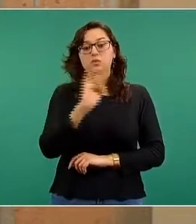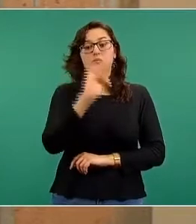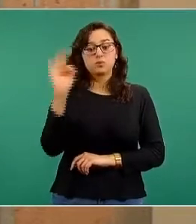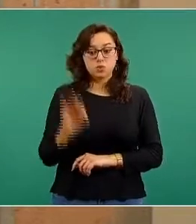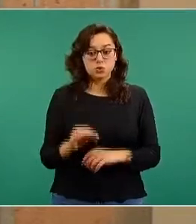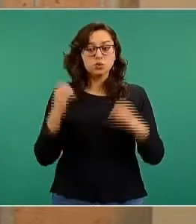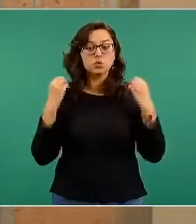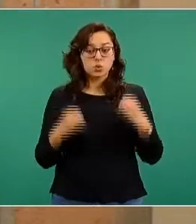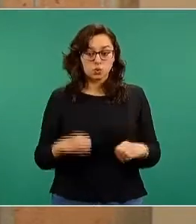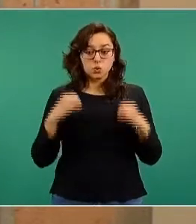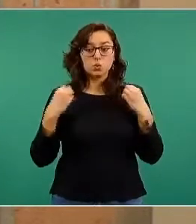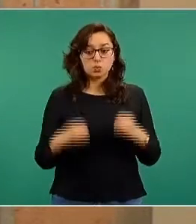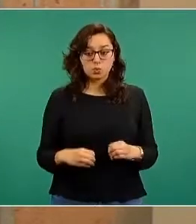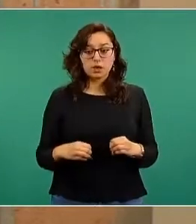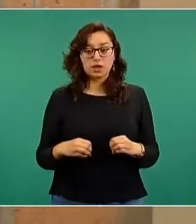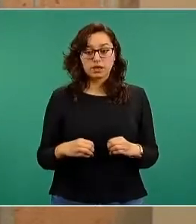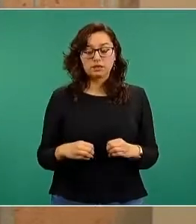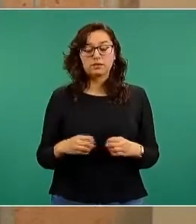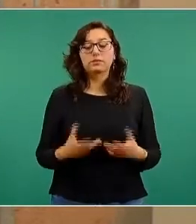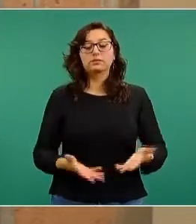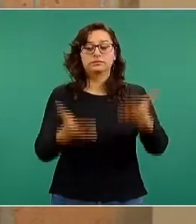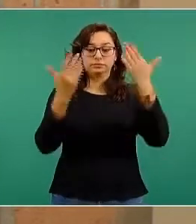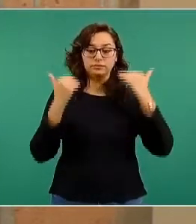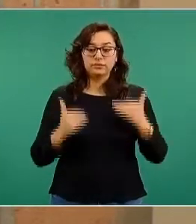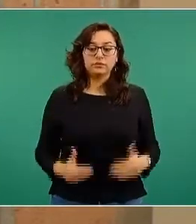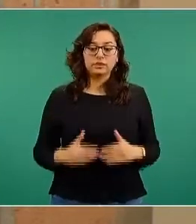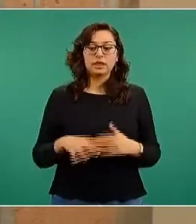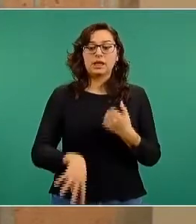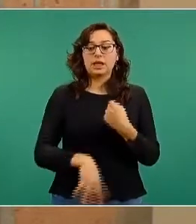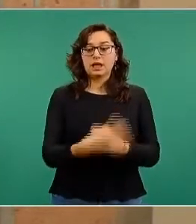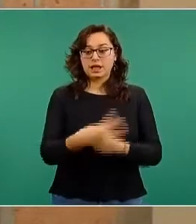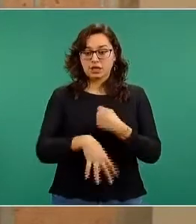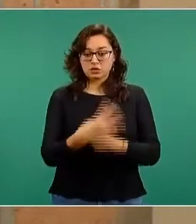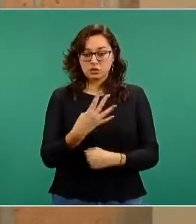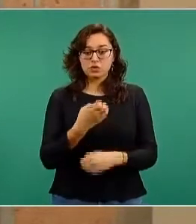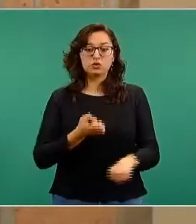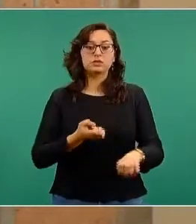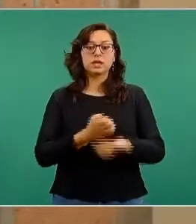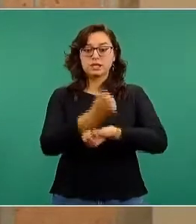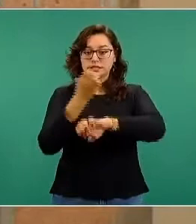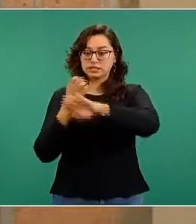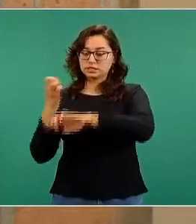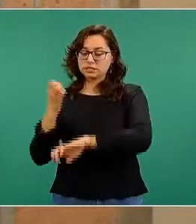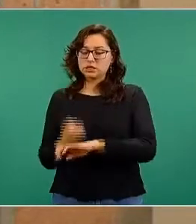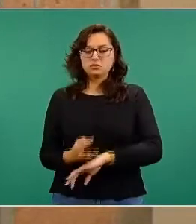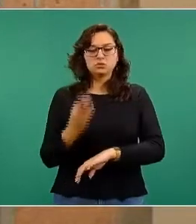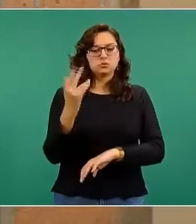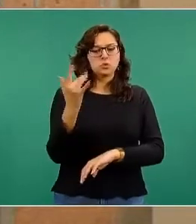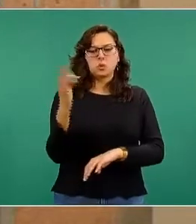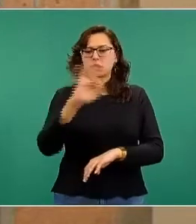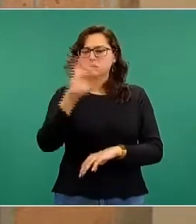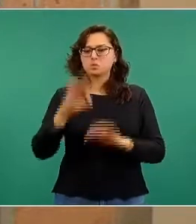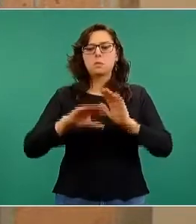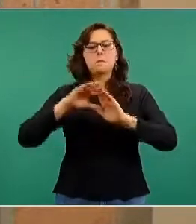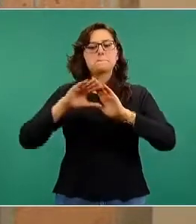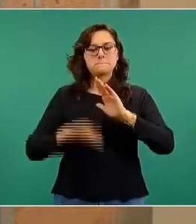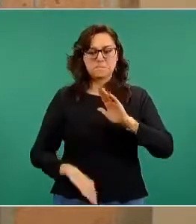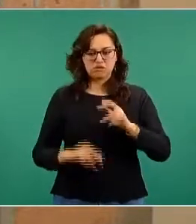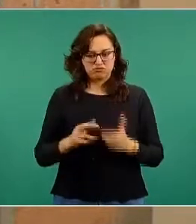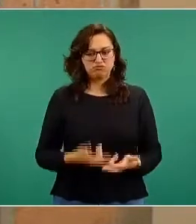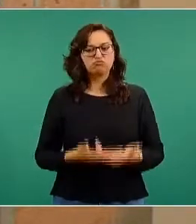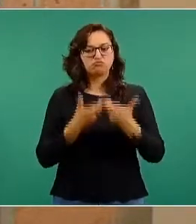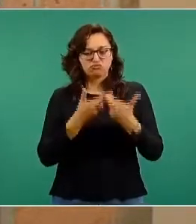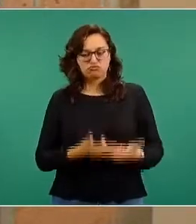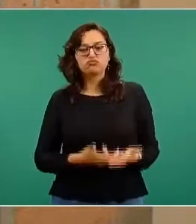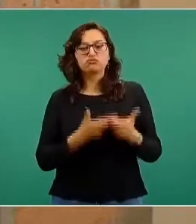50%, y 14 entidades federativas con menos del 50% de ocupación. Nuevamente,